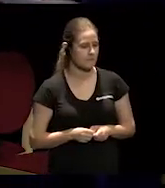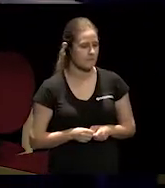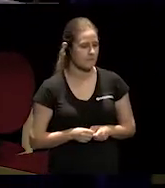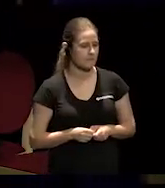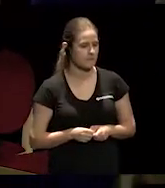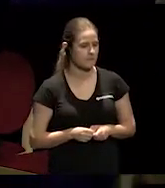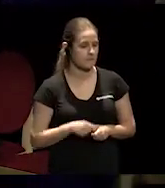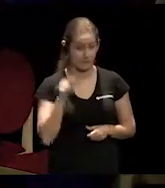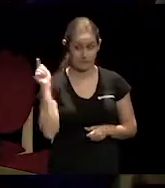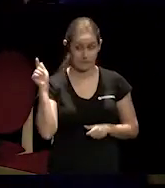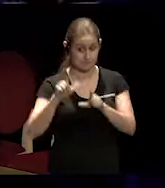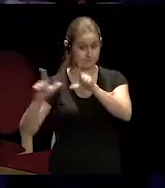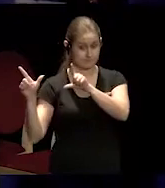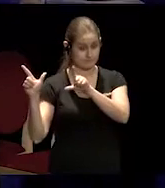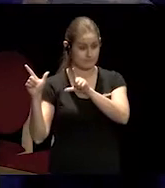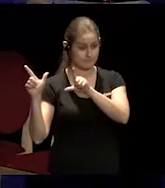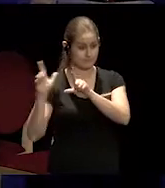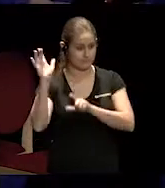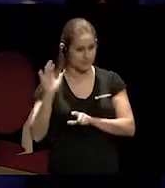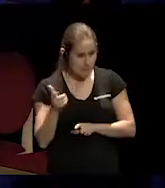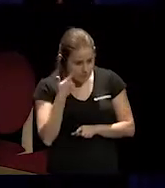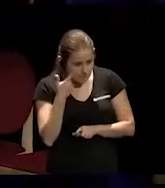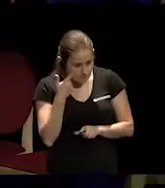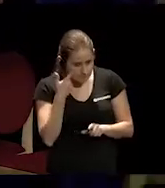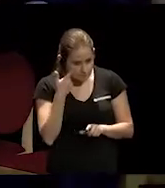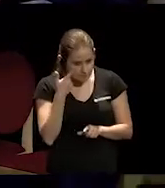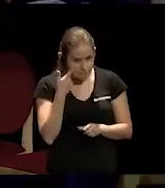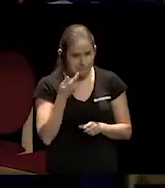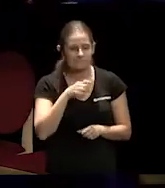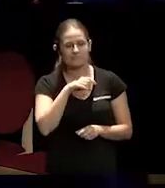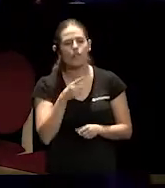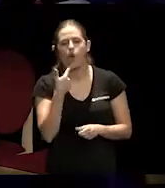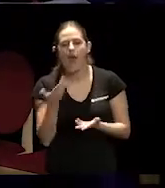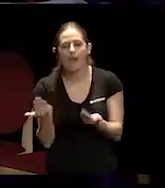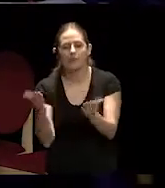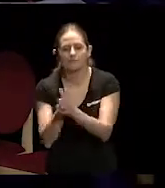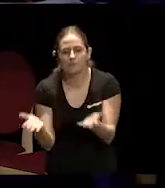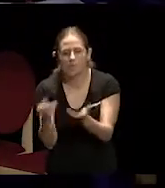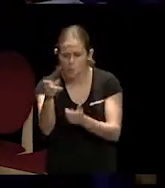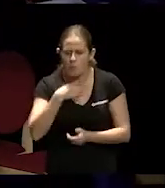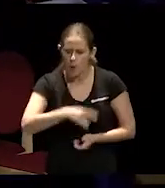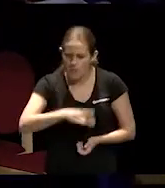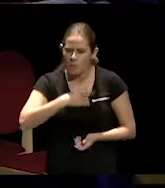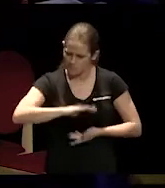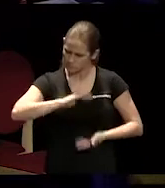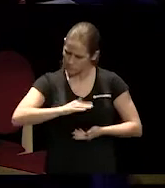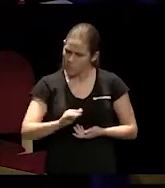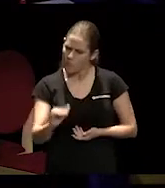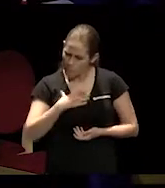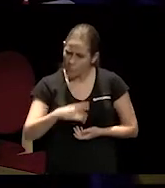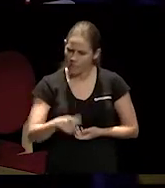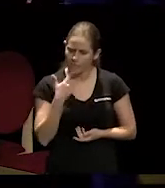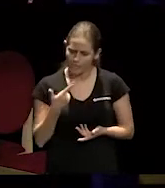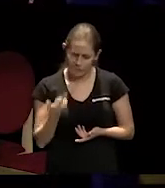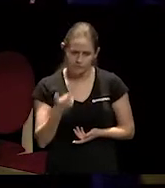Y aquí, bueno, veo cómo nos está conquistando a todos. Bueno, sí. Tú puedes hacer lo que te propongas, Catherine. Esta